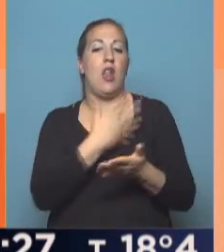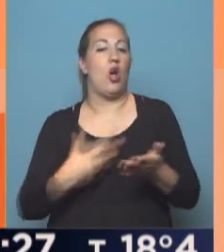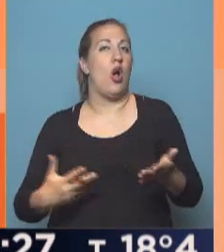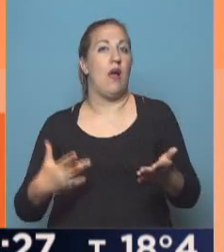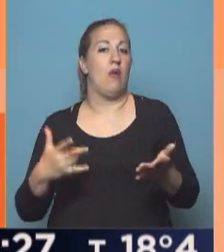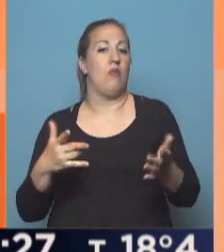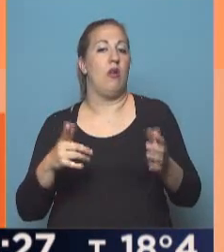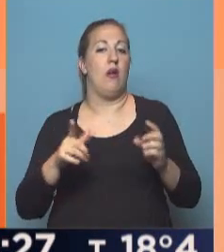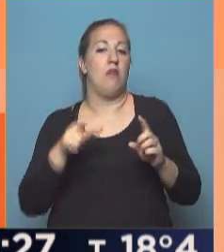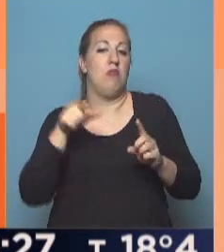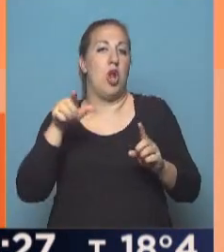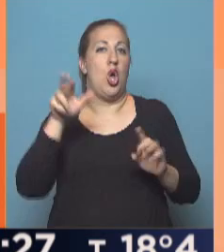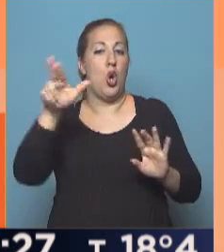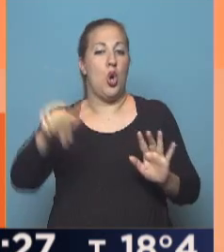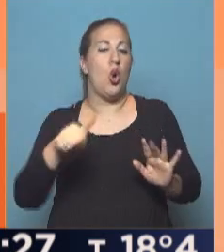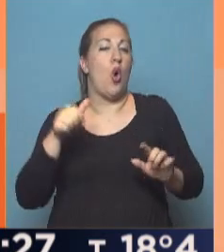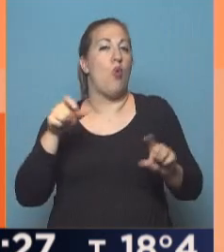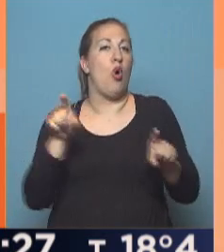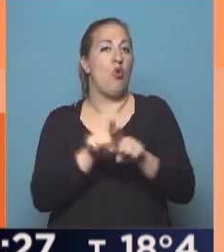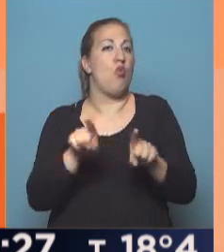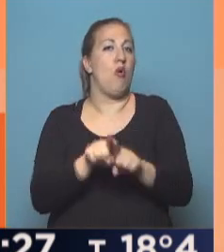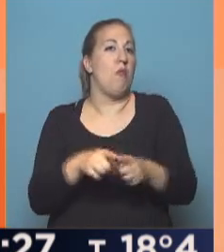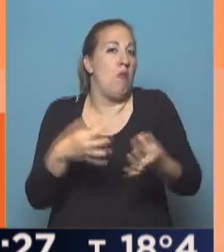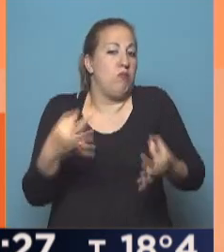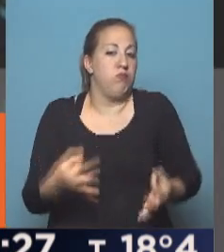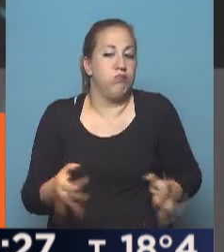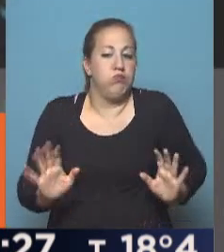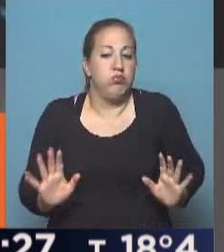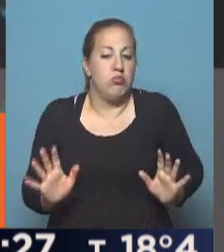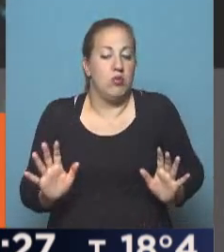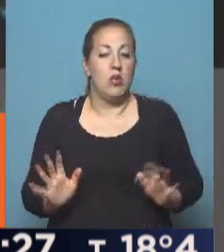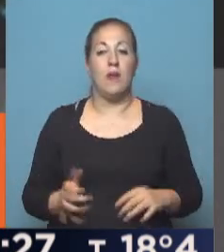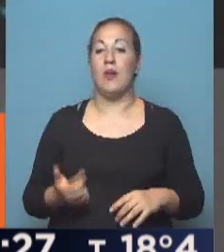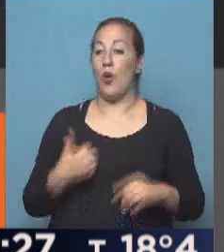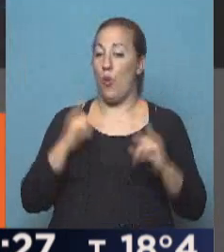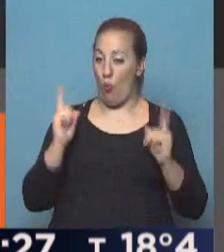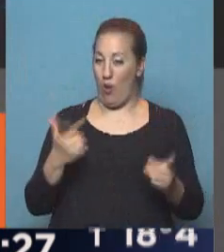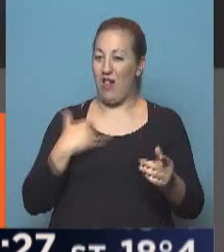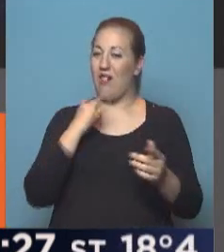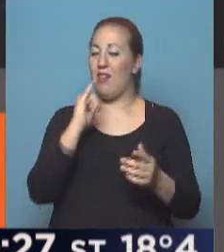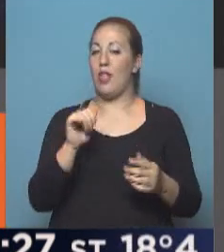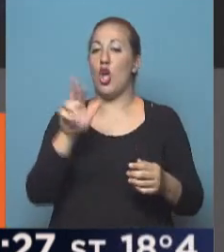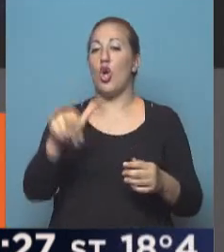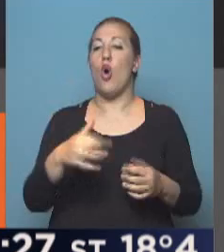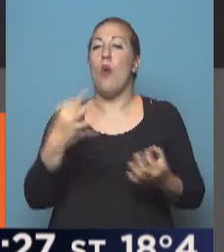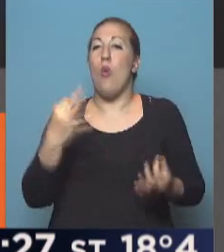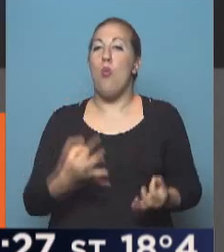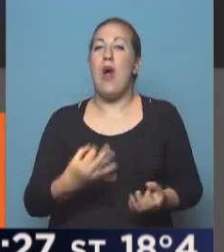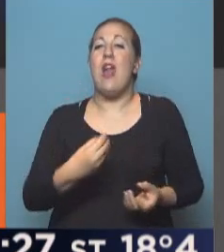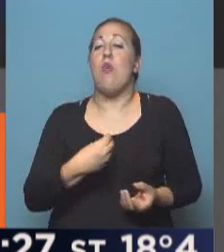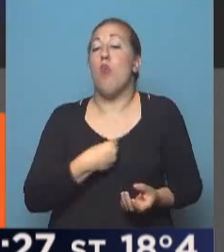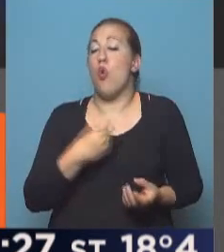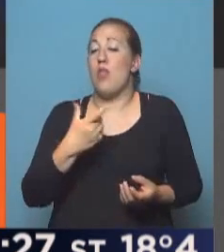las cobró de buena fe en déficit y aún cuando nosotros planteamos la hipótesis del cobro de buena fe la